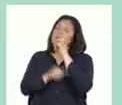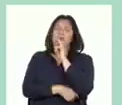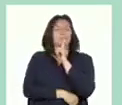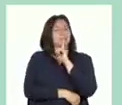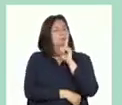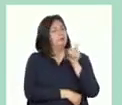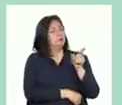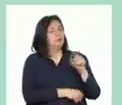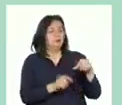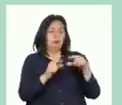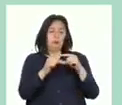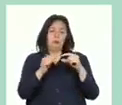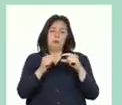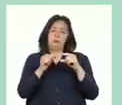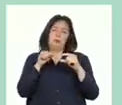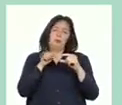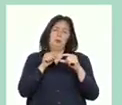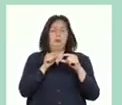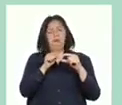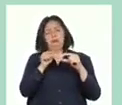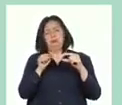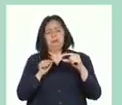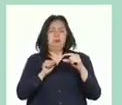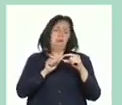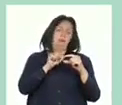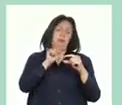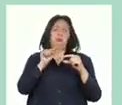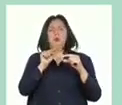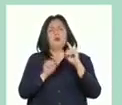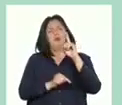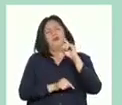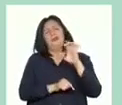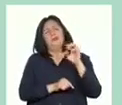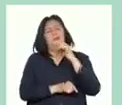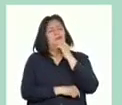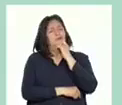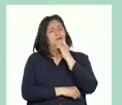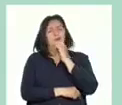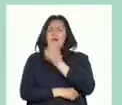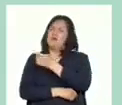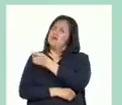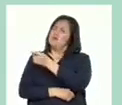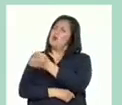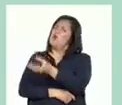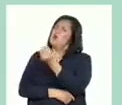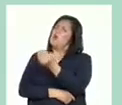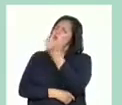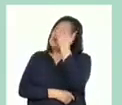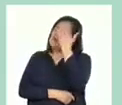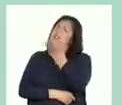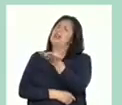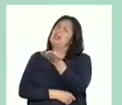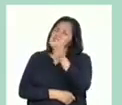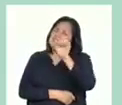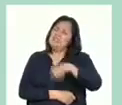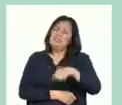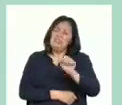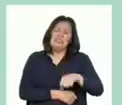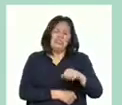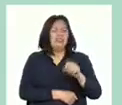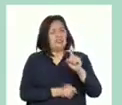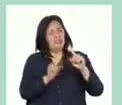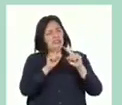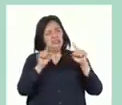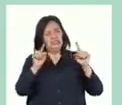papá tenía estos cuadraditos cuyos lados medían 1 centímetro. Pero, ¿cómo sabía que medían